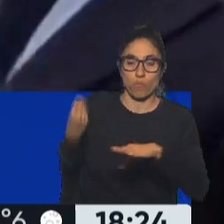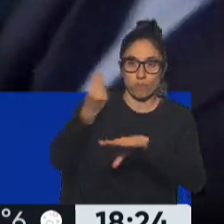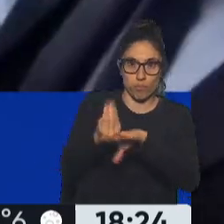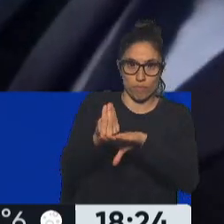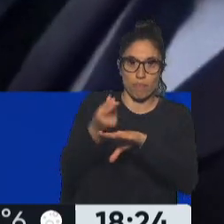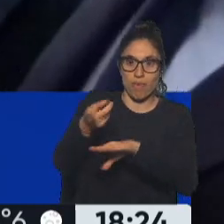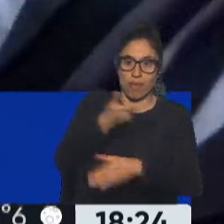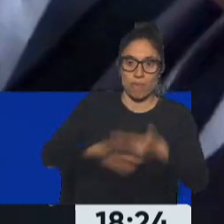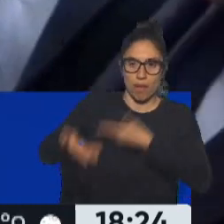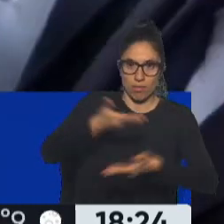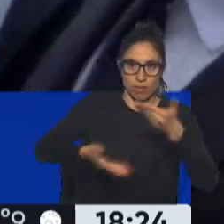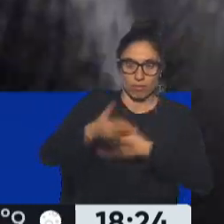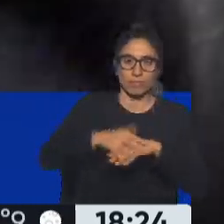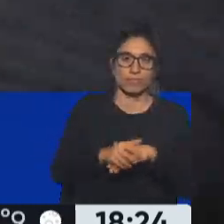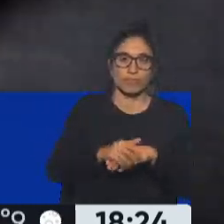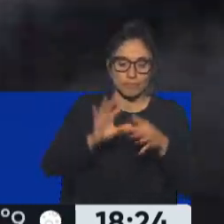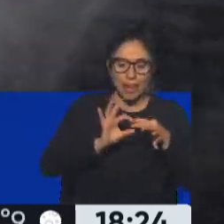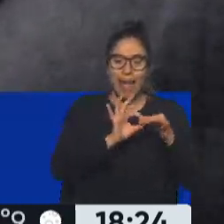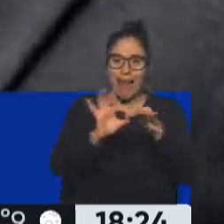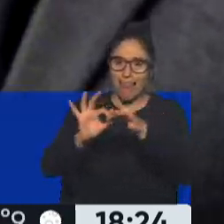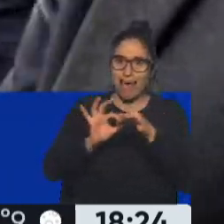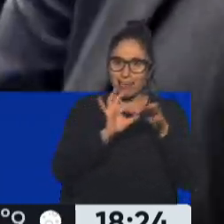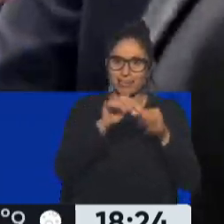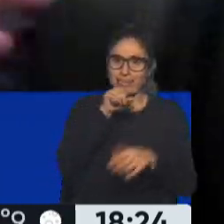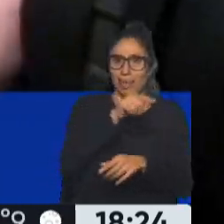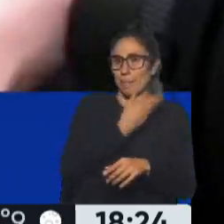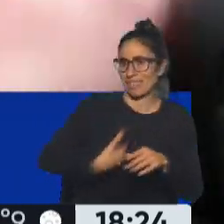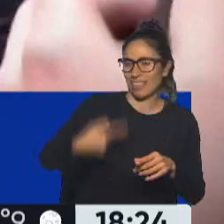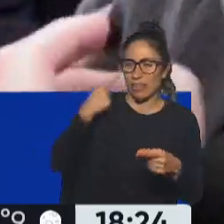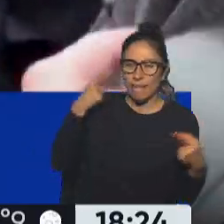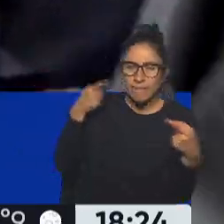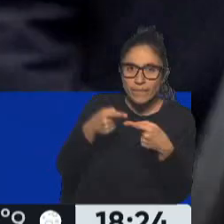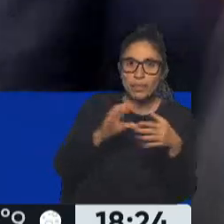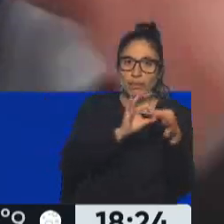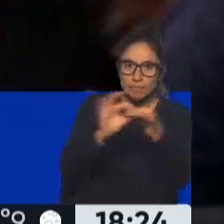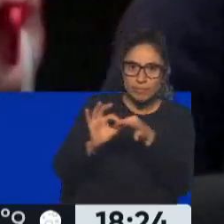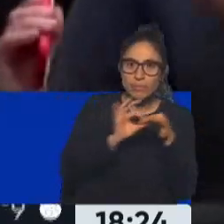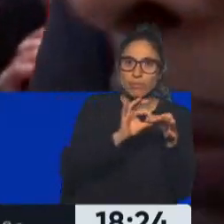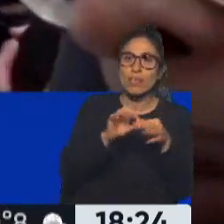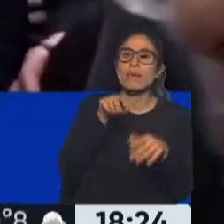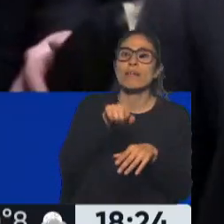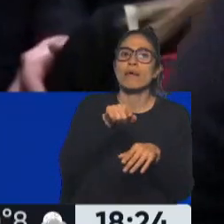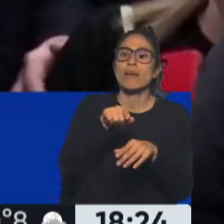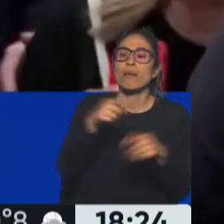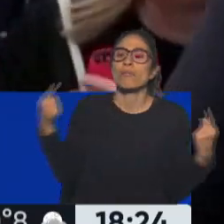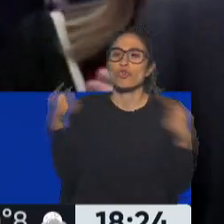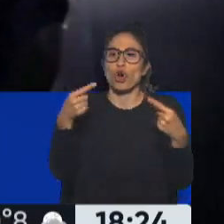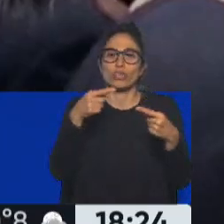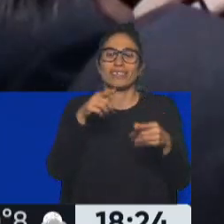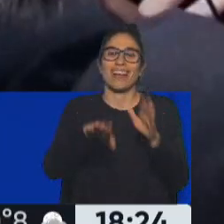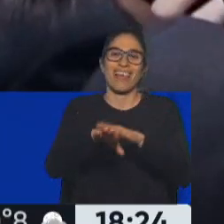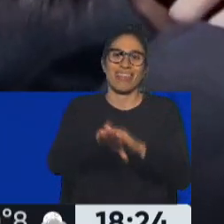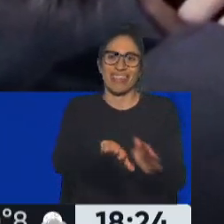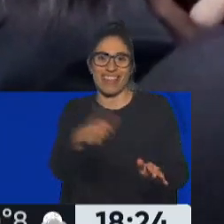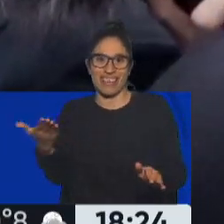La alianza liderada por el presidente busca posicionarse como alternativa a los extremos de la ultraderecha y la izquierda, que según el actual